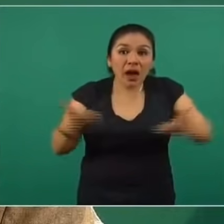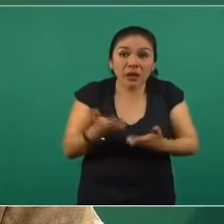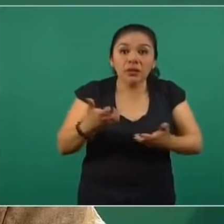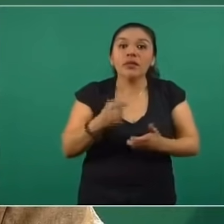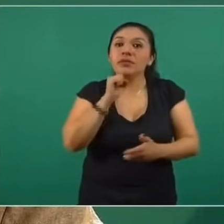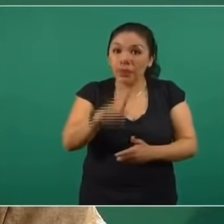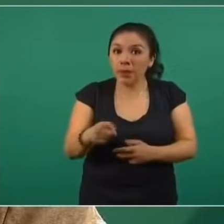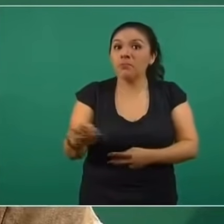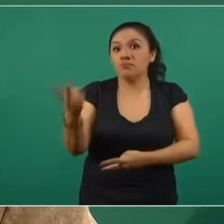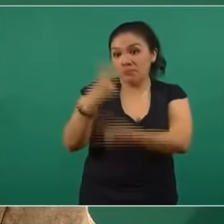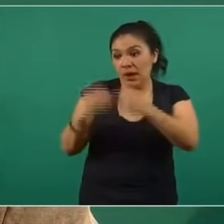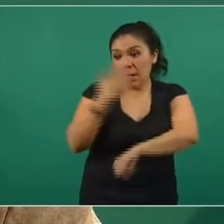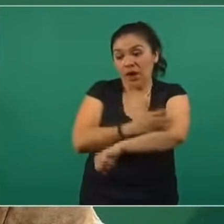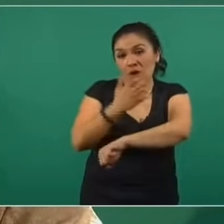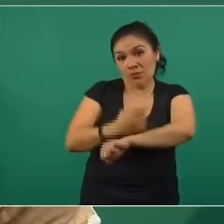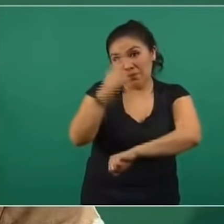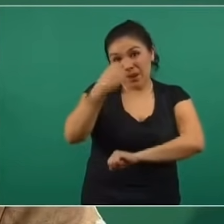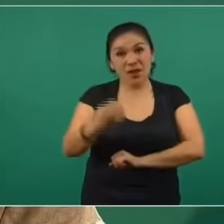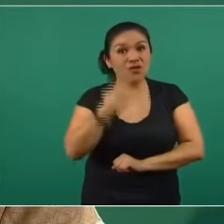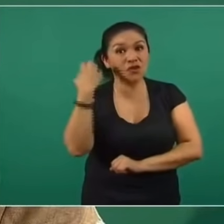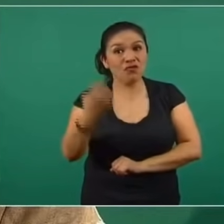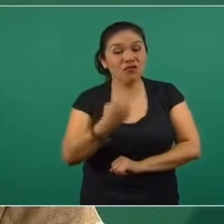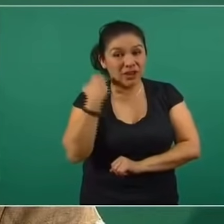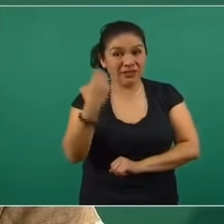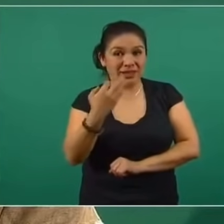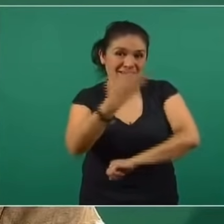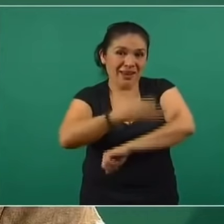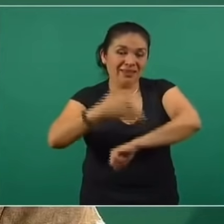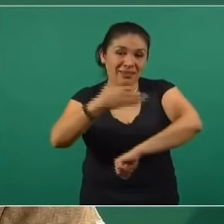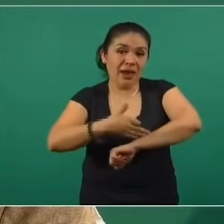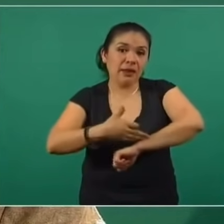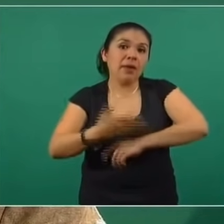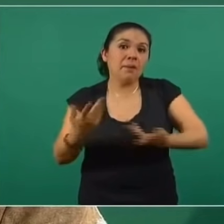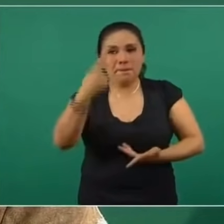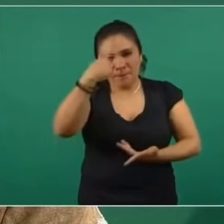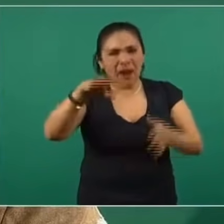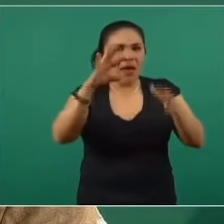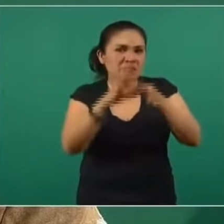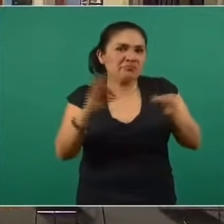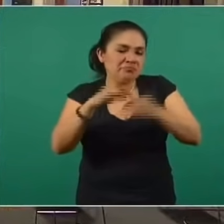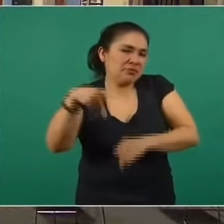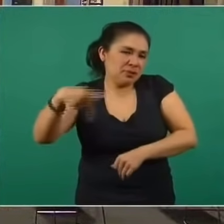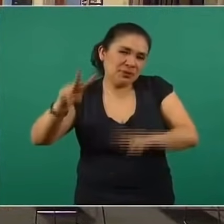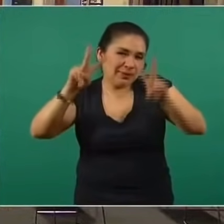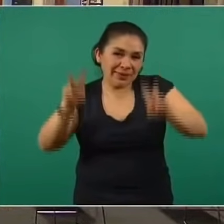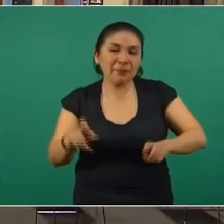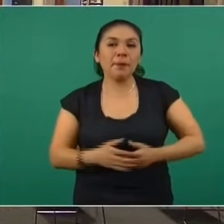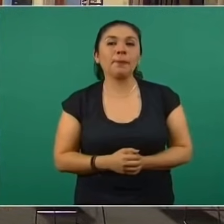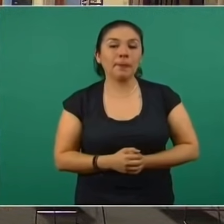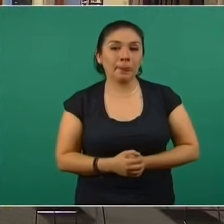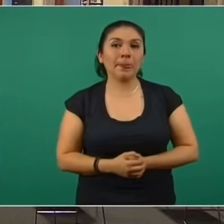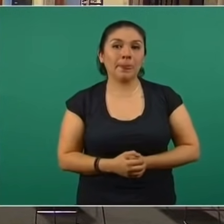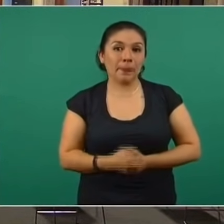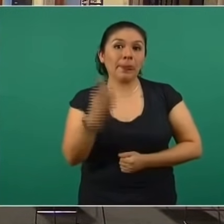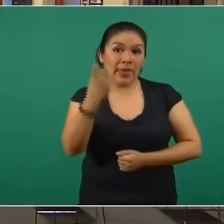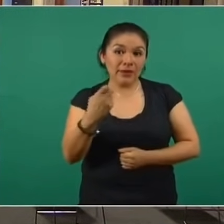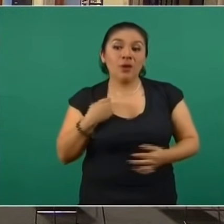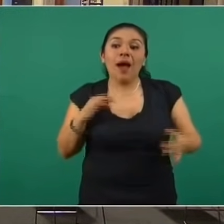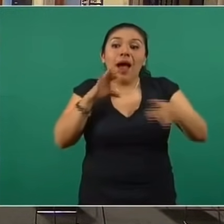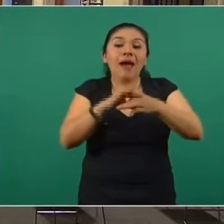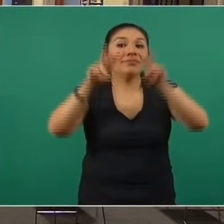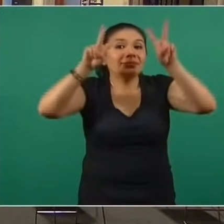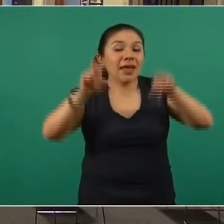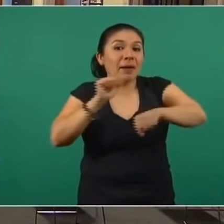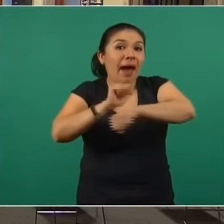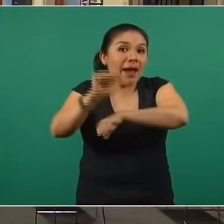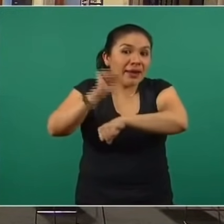que también nos acompañen aquí en la conferencia para que comenten al respecto. Eso es lo que tiene que ver con Argentina. Quizá de